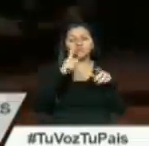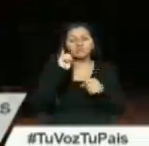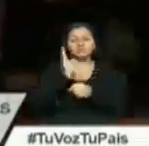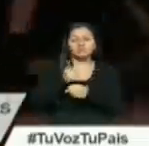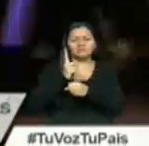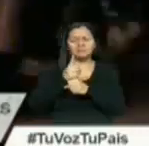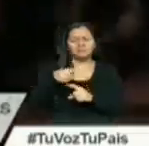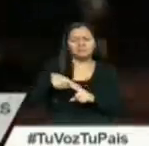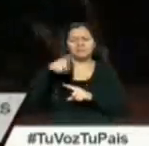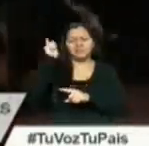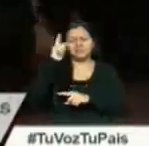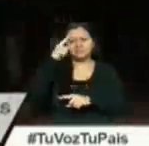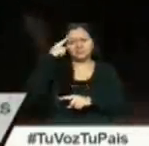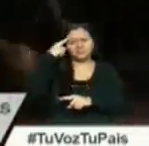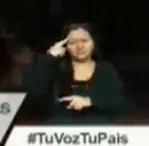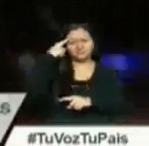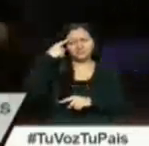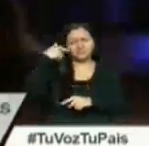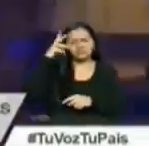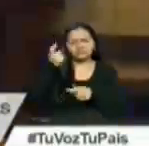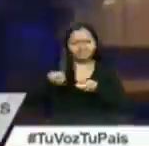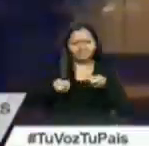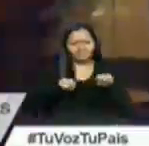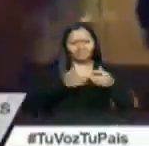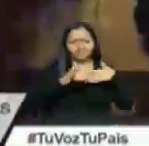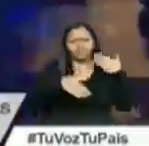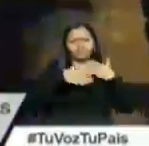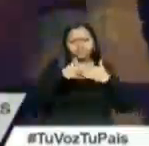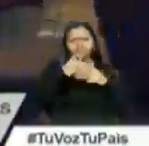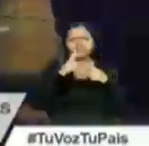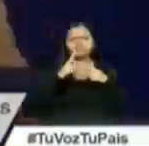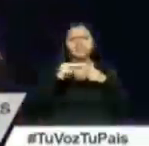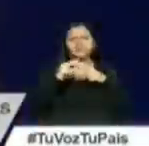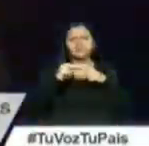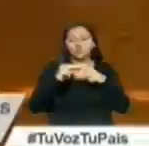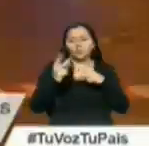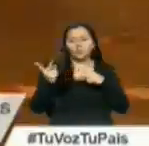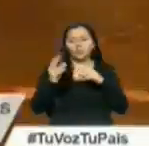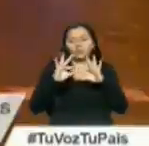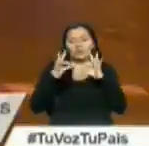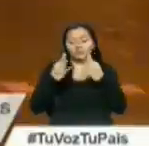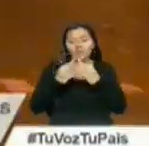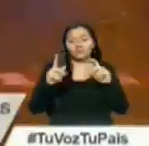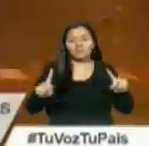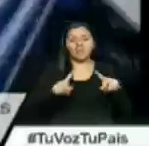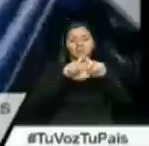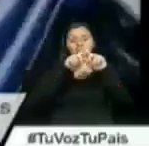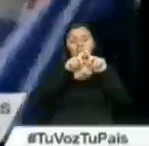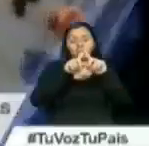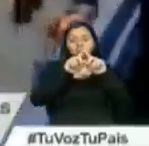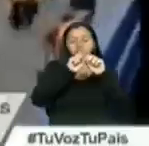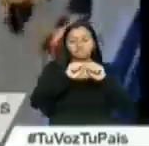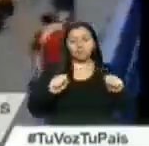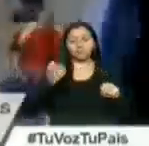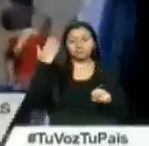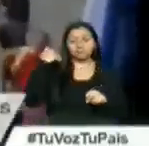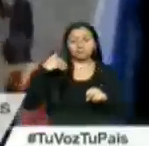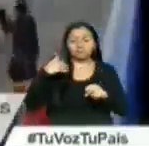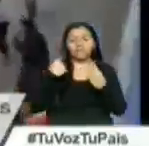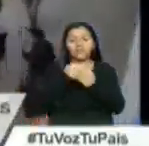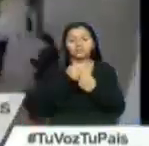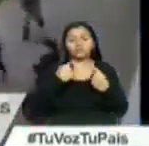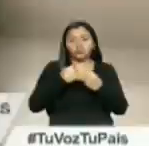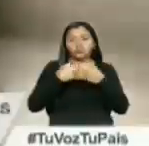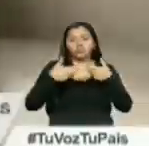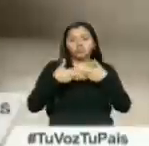del principal cerebro de los atentados. Attar es primo de 2 organizadores de los ataques de París y que se hicieron explotar en marzo en Bruselas.